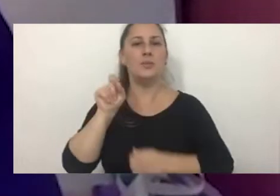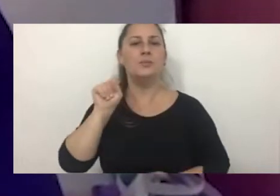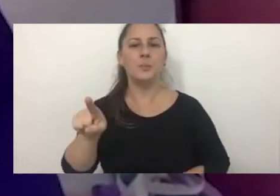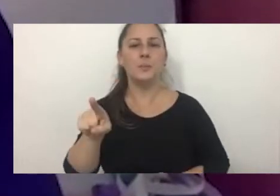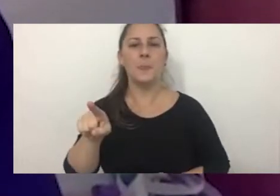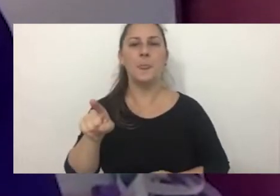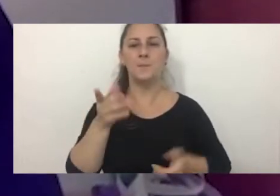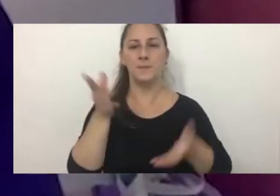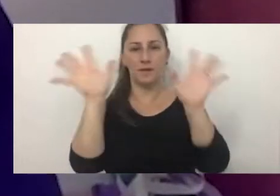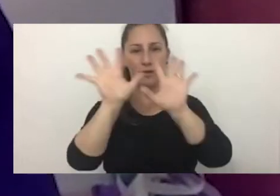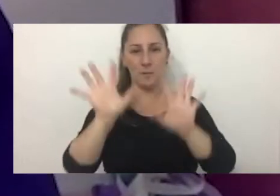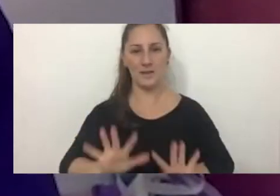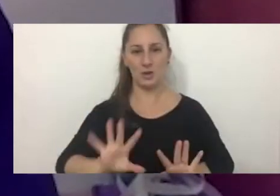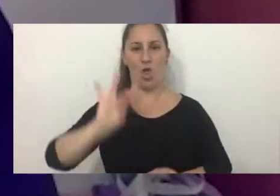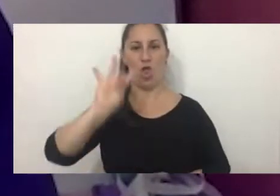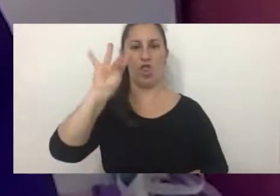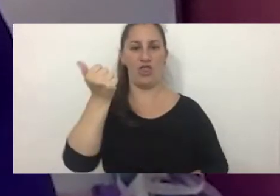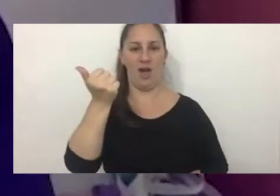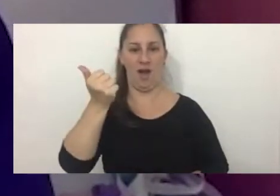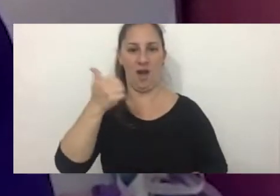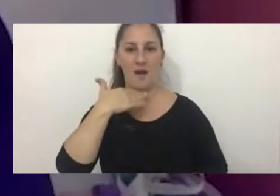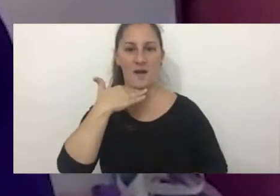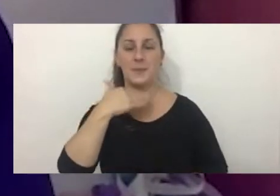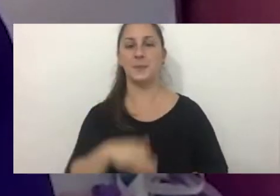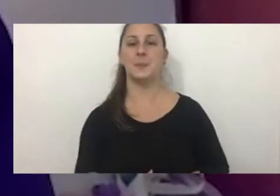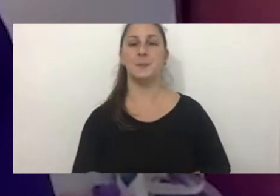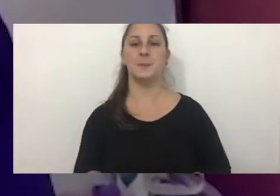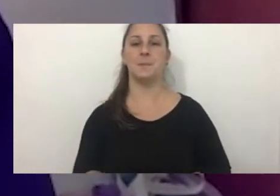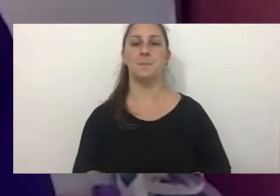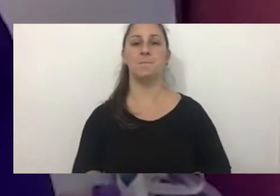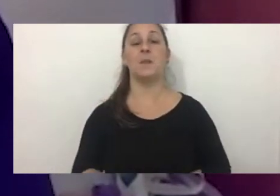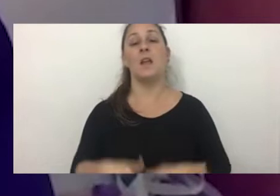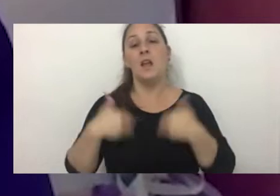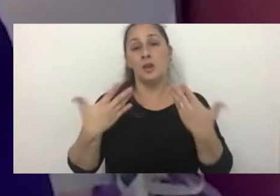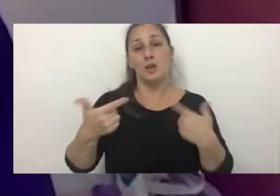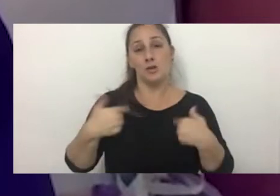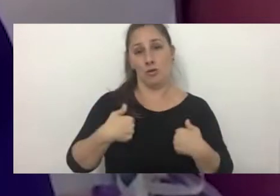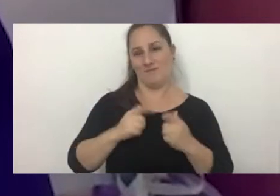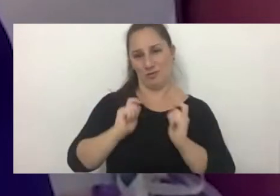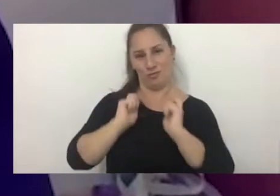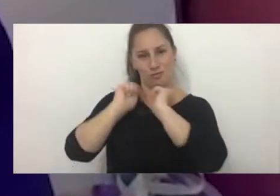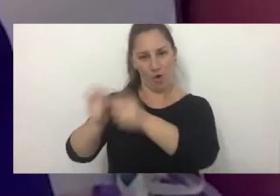puericultora de la Asociación Argentina de Puericultoras Argentina,